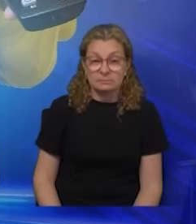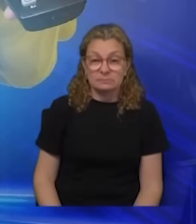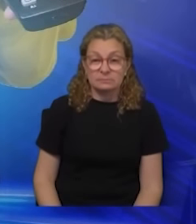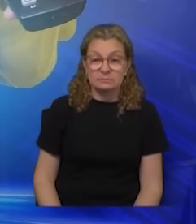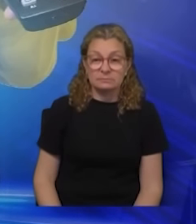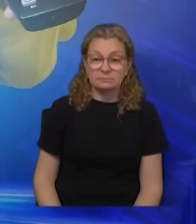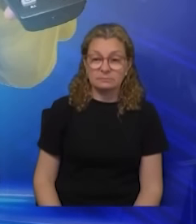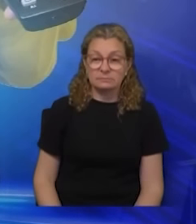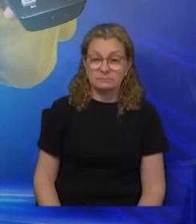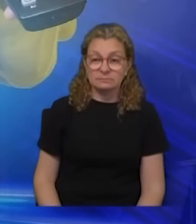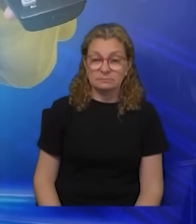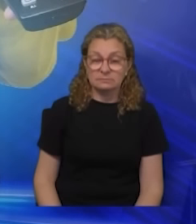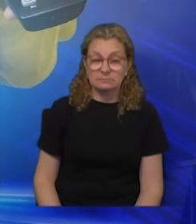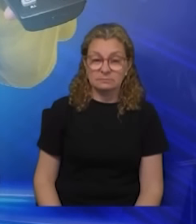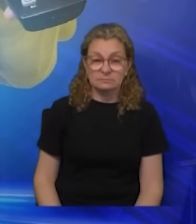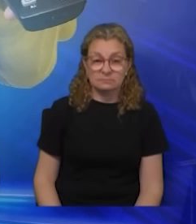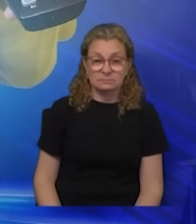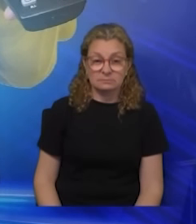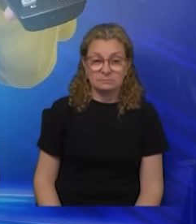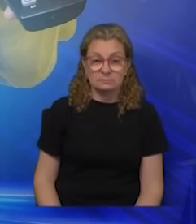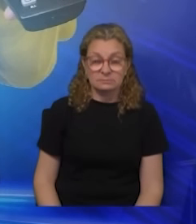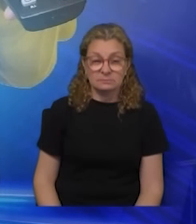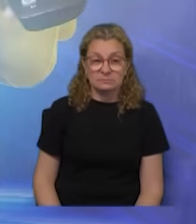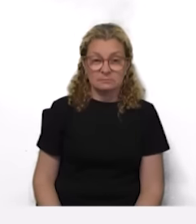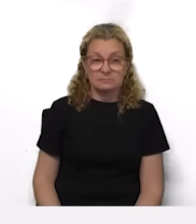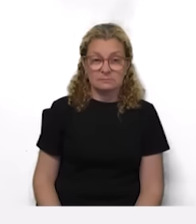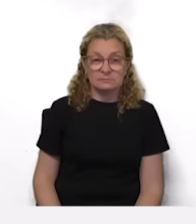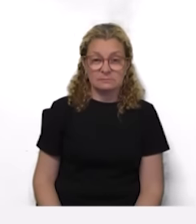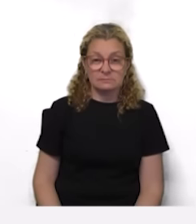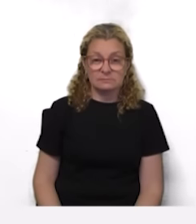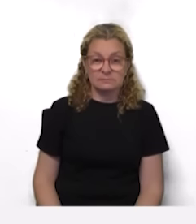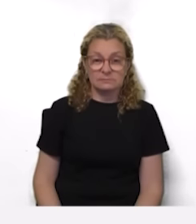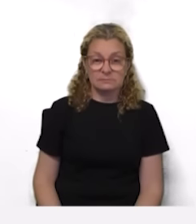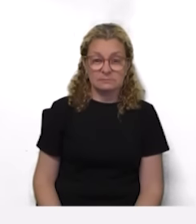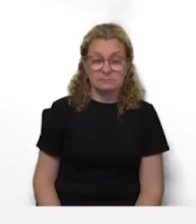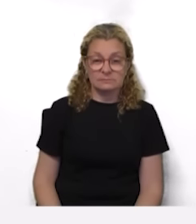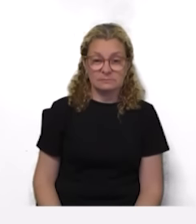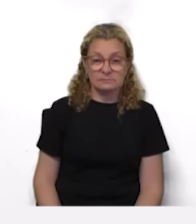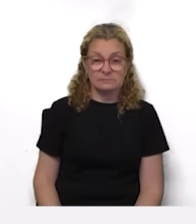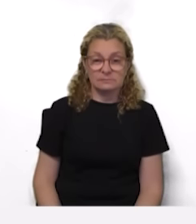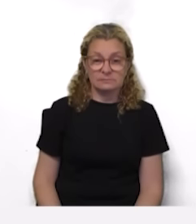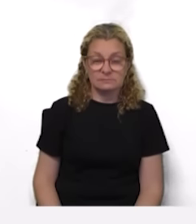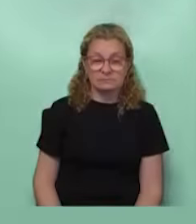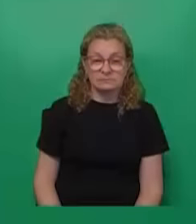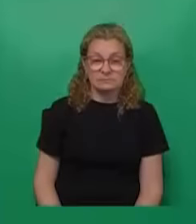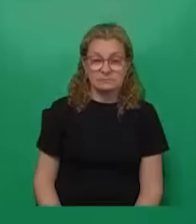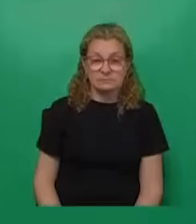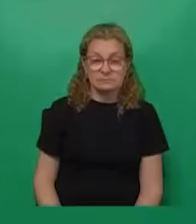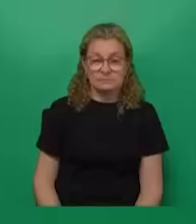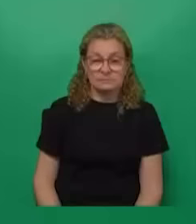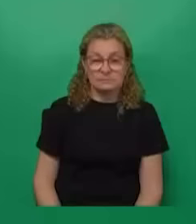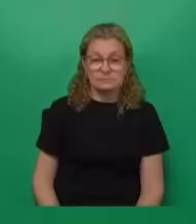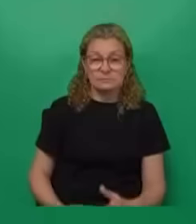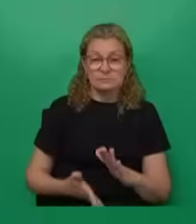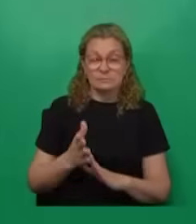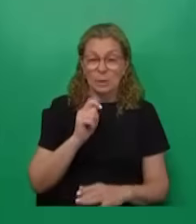antel renova tu plan de fibra con un 50% de descuento por 3 meses y muchos más beneficios y